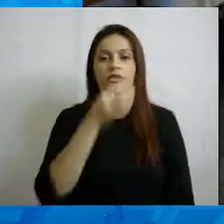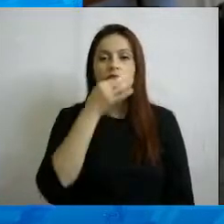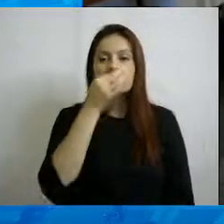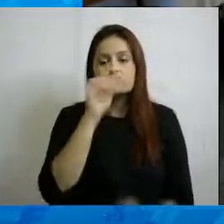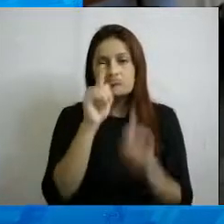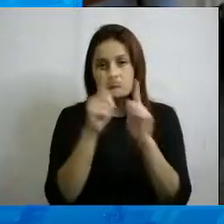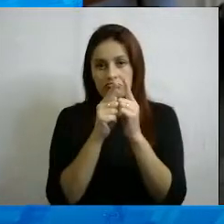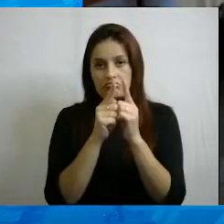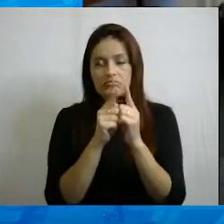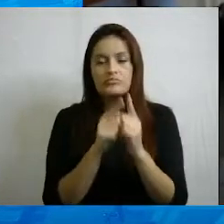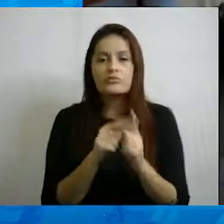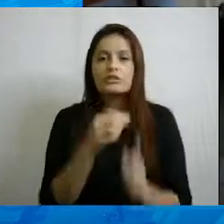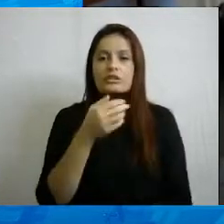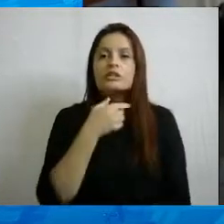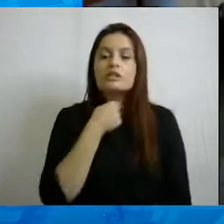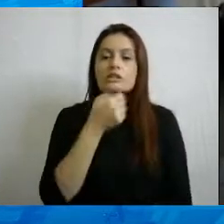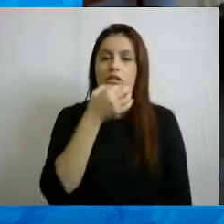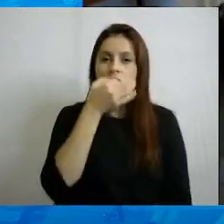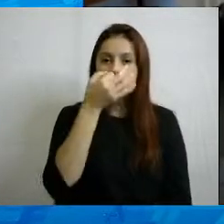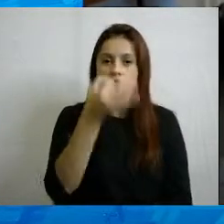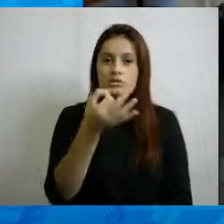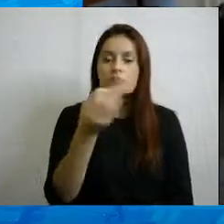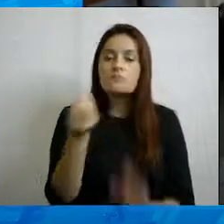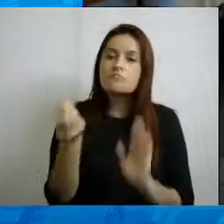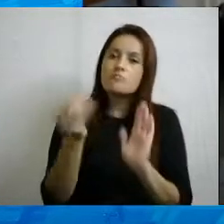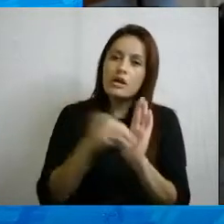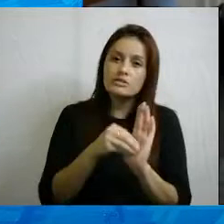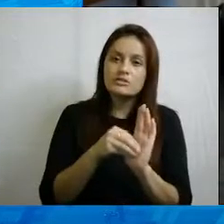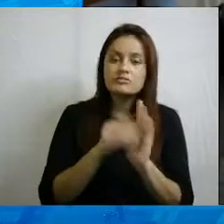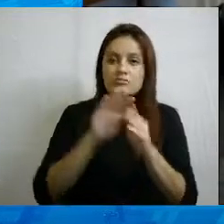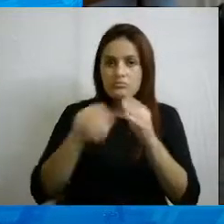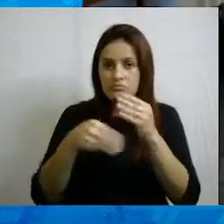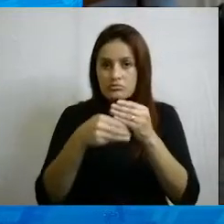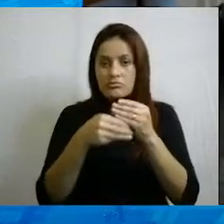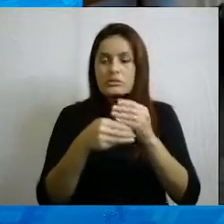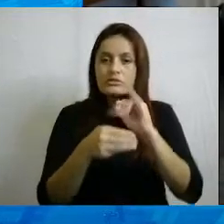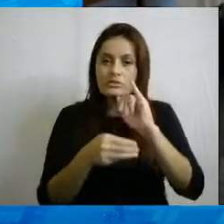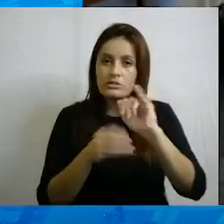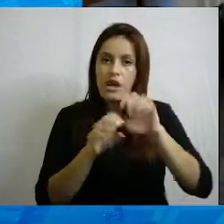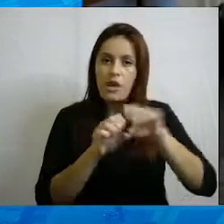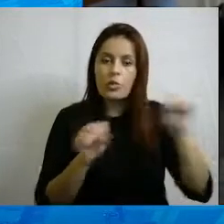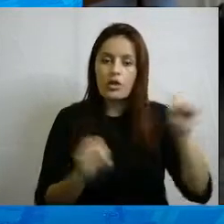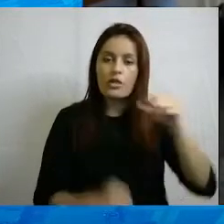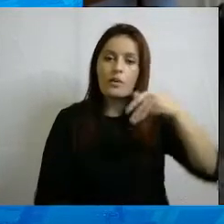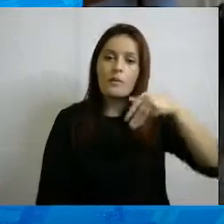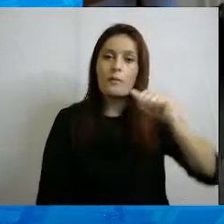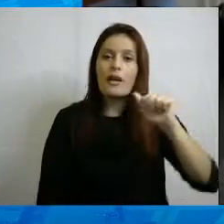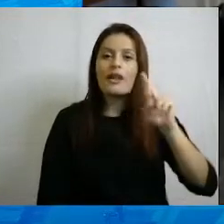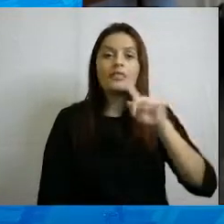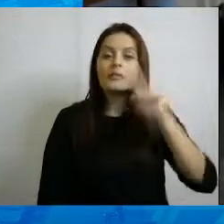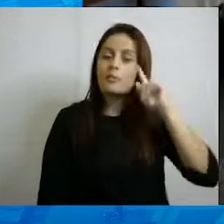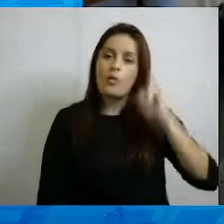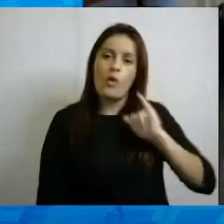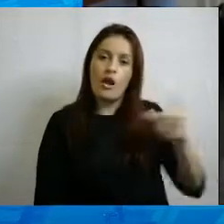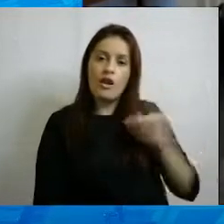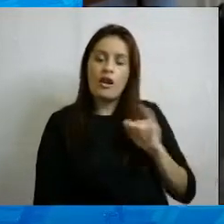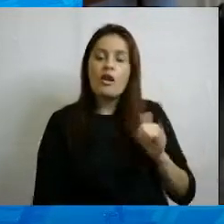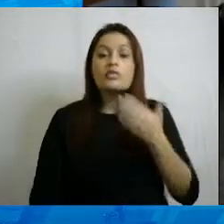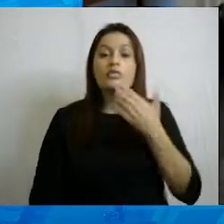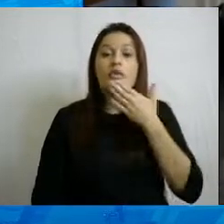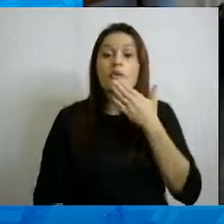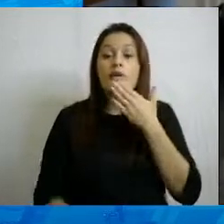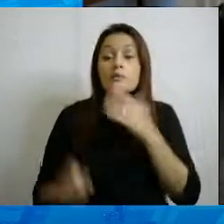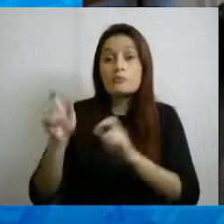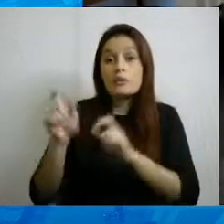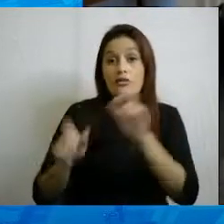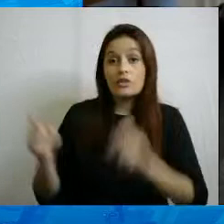Solamente quisiera agregar, porque estoy totalmente de acuerdo con lo que dice el concejal Martínez y también de acuerdo con lo que dicen las